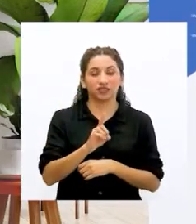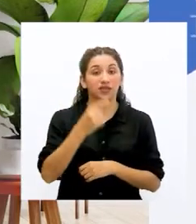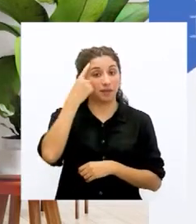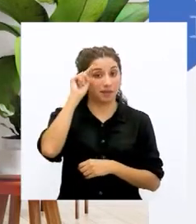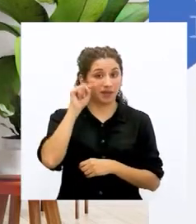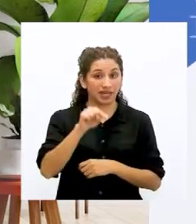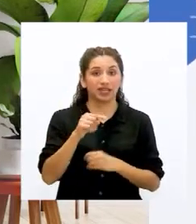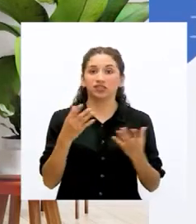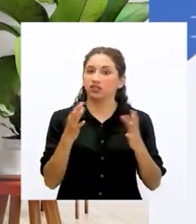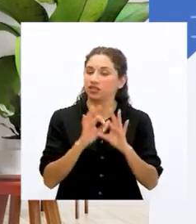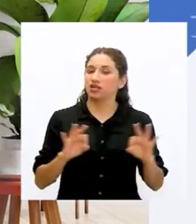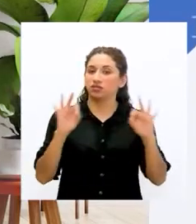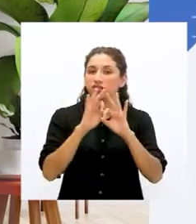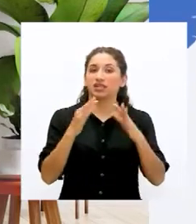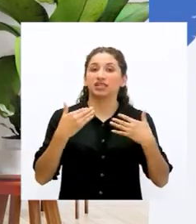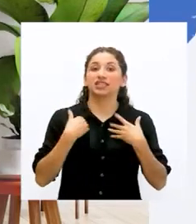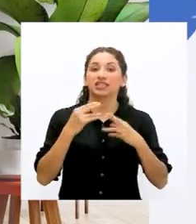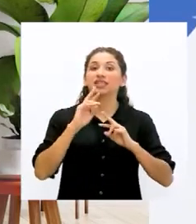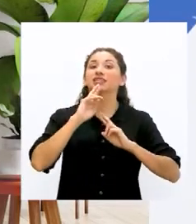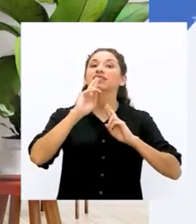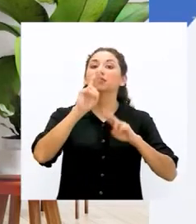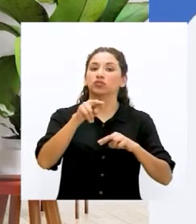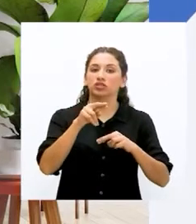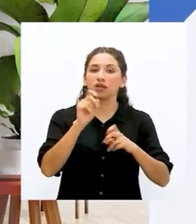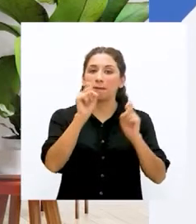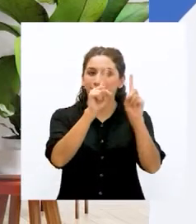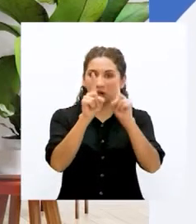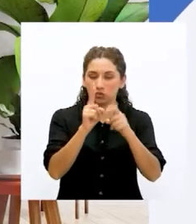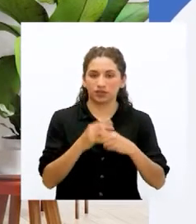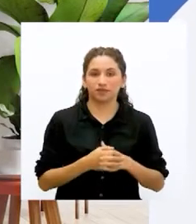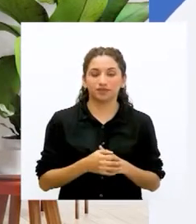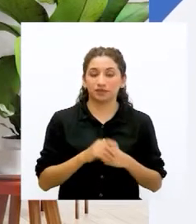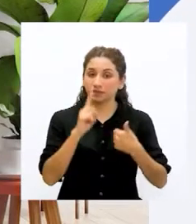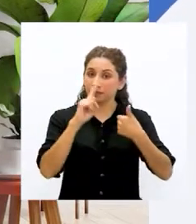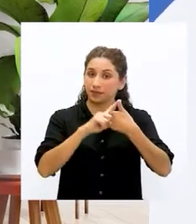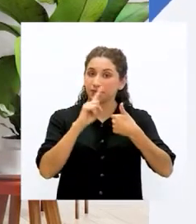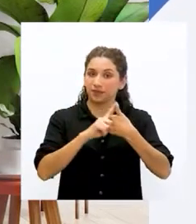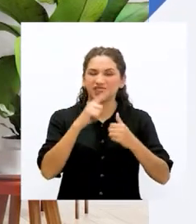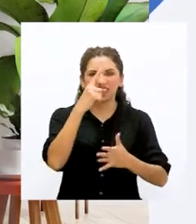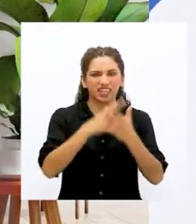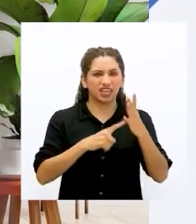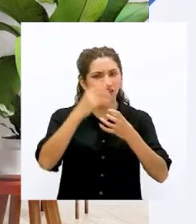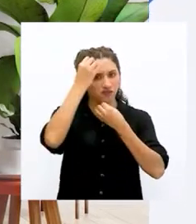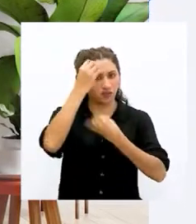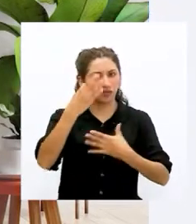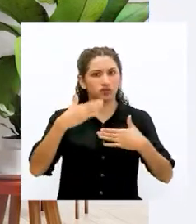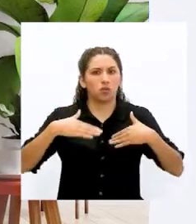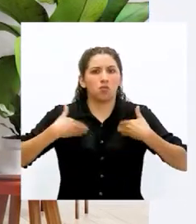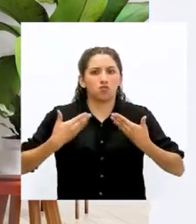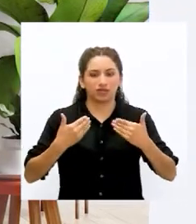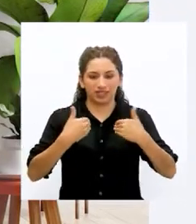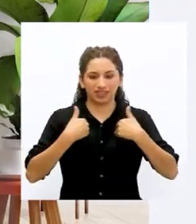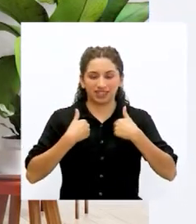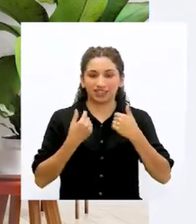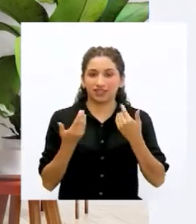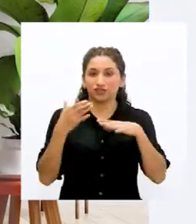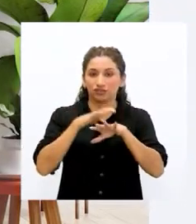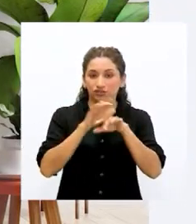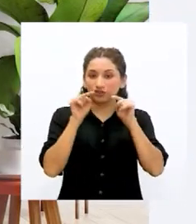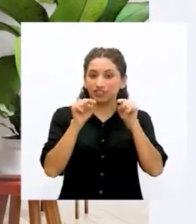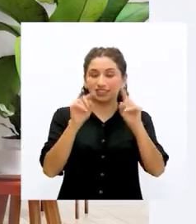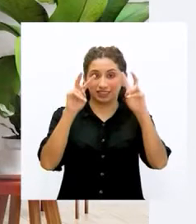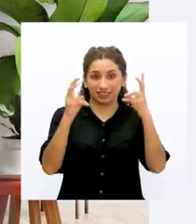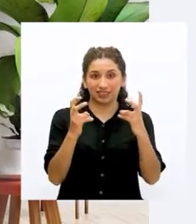ello, responderemos las siguientes preguntas. ¿Qué información podemos obtener de ella?